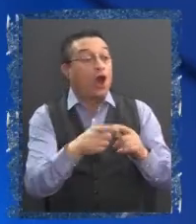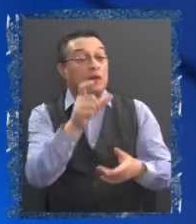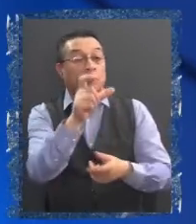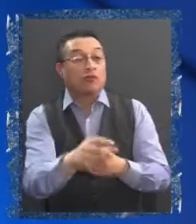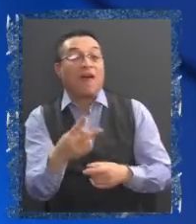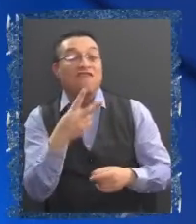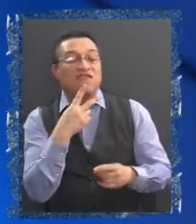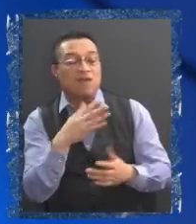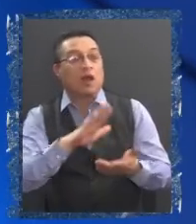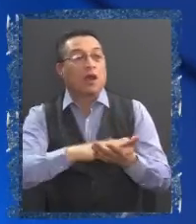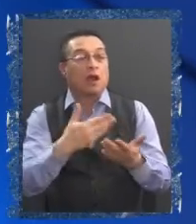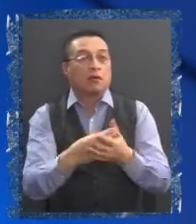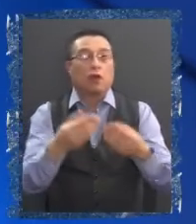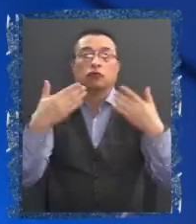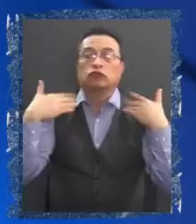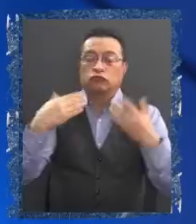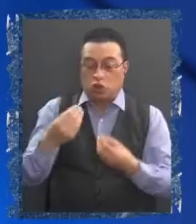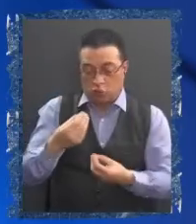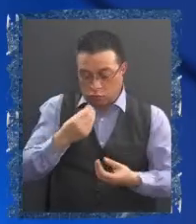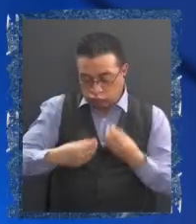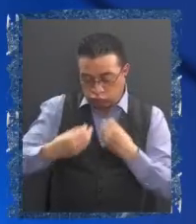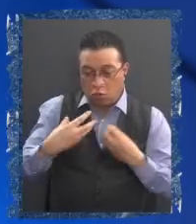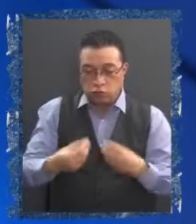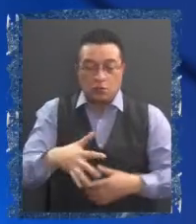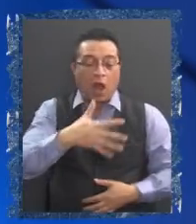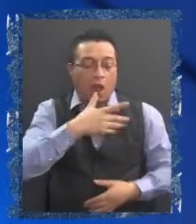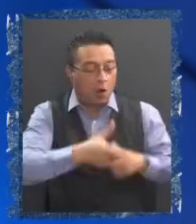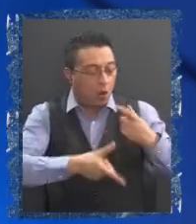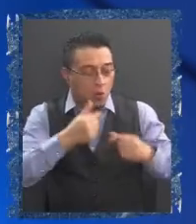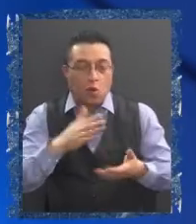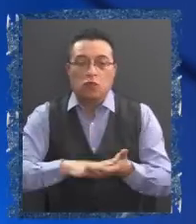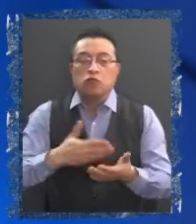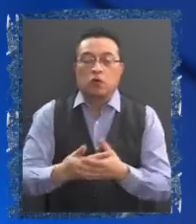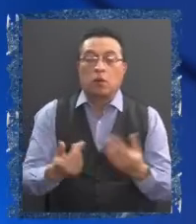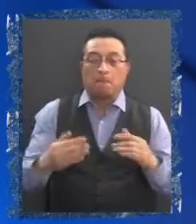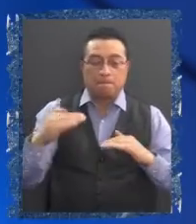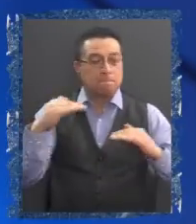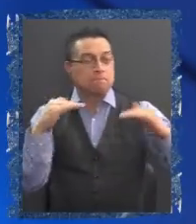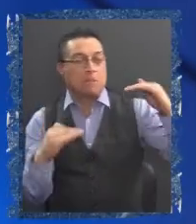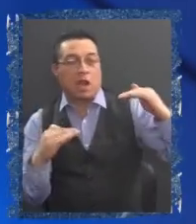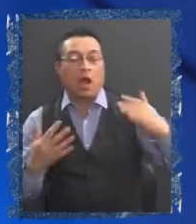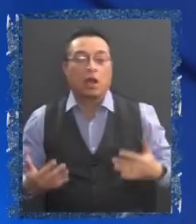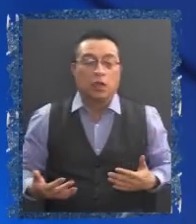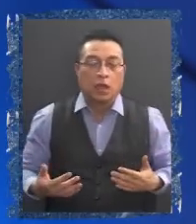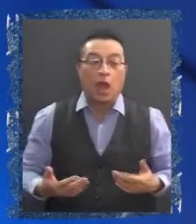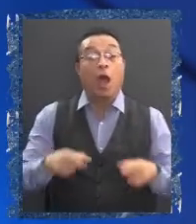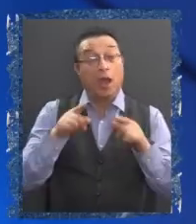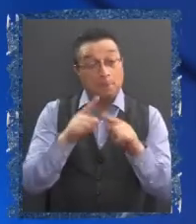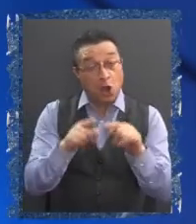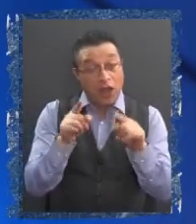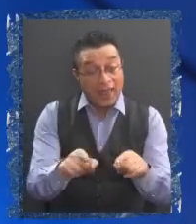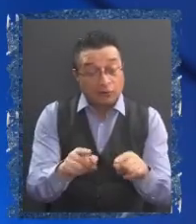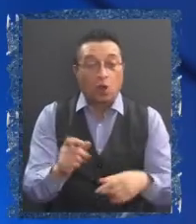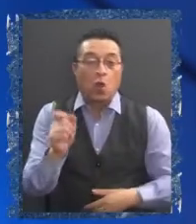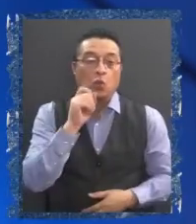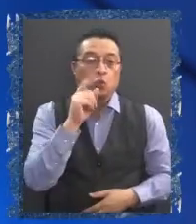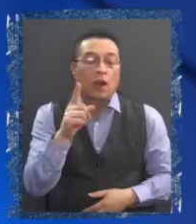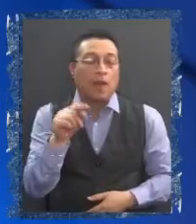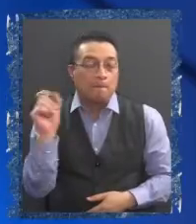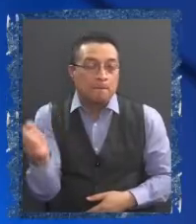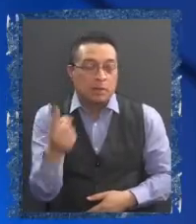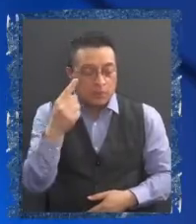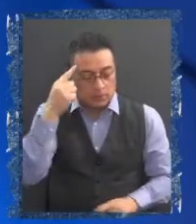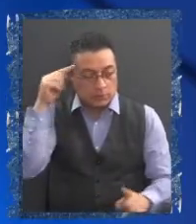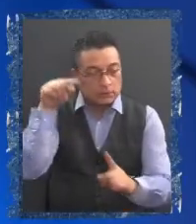buen vivir, una buena alimentación, acceso a agua bebestible, por ejemplo. Por tanto, ¿cuál sería la primera ocupación de un país?